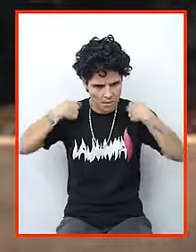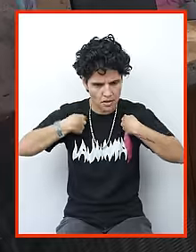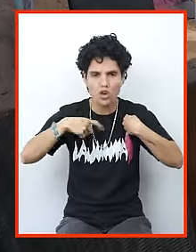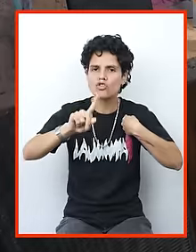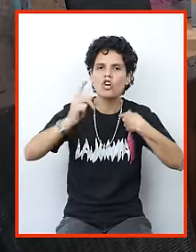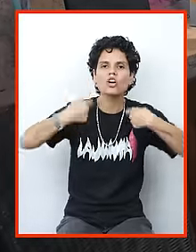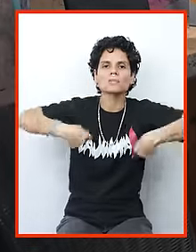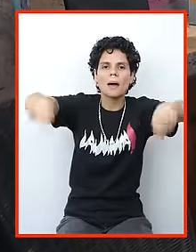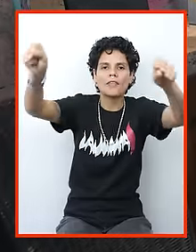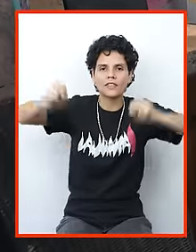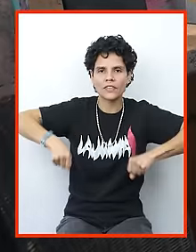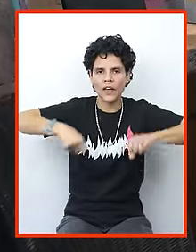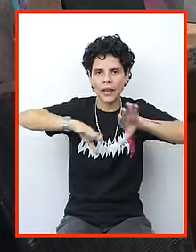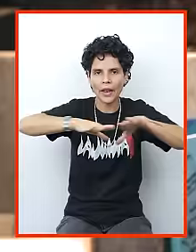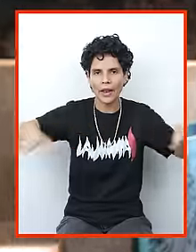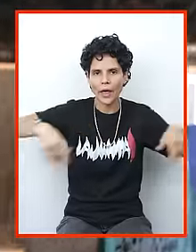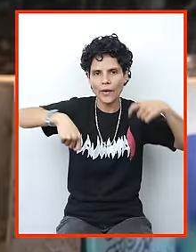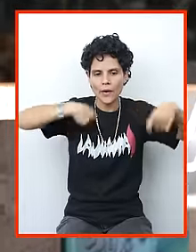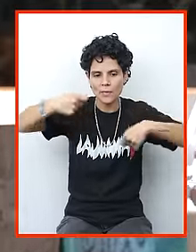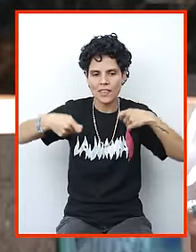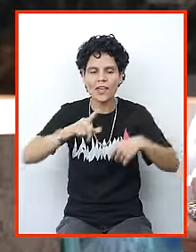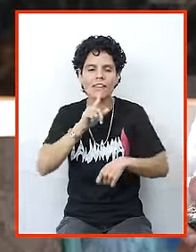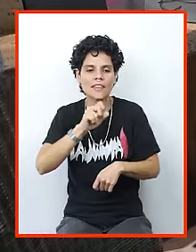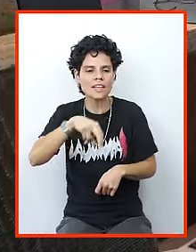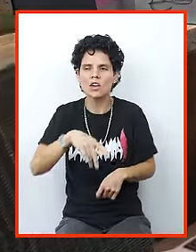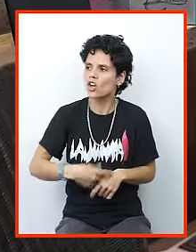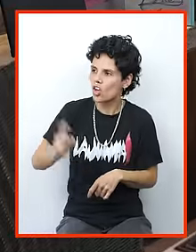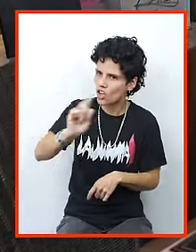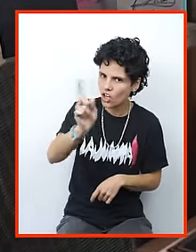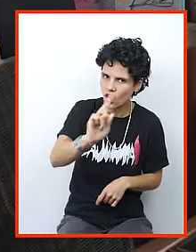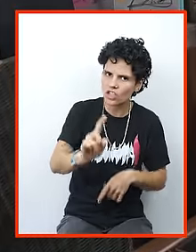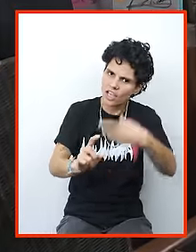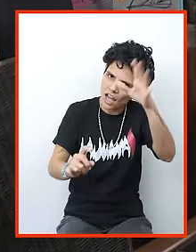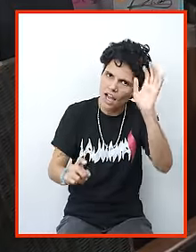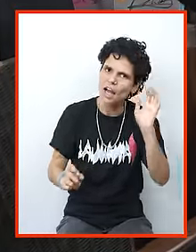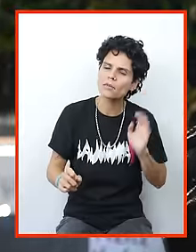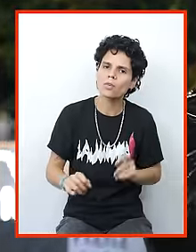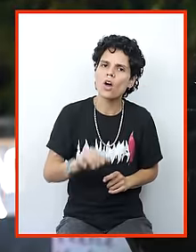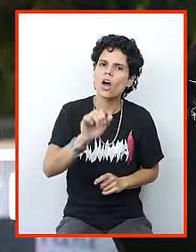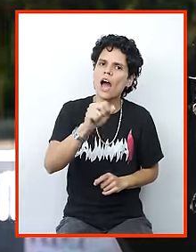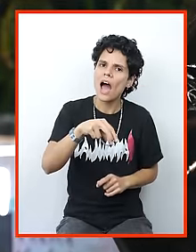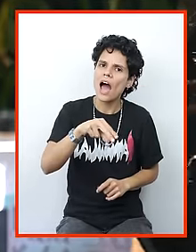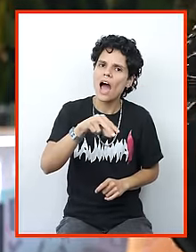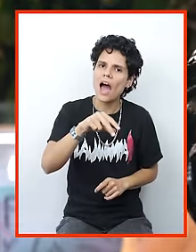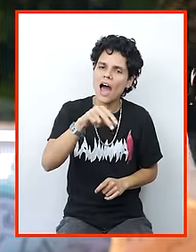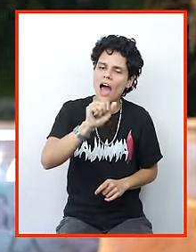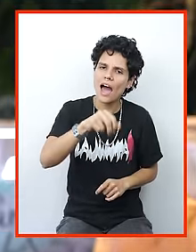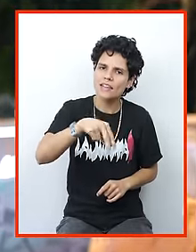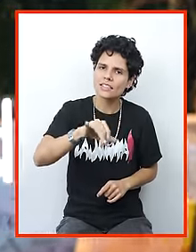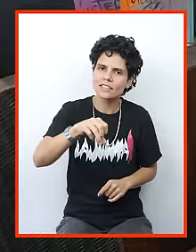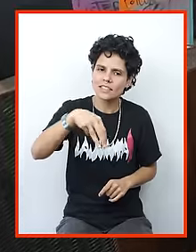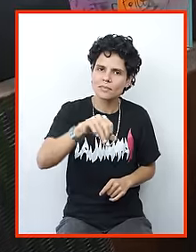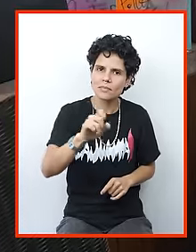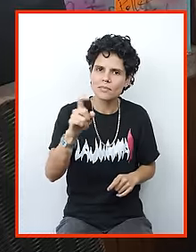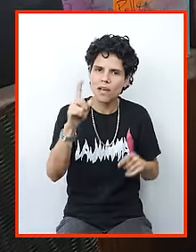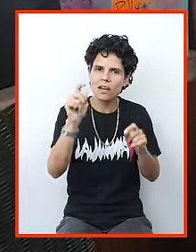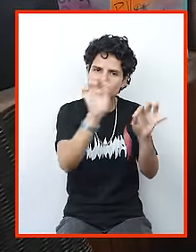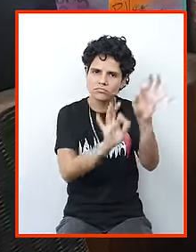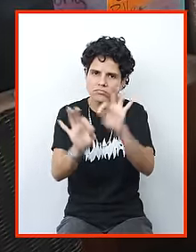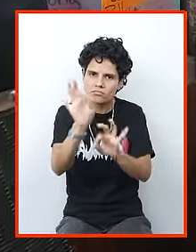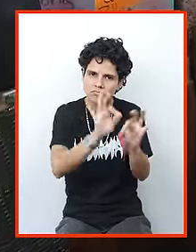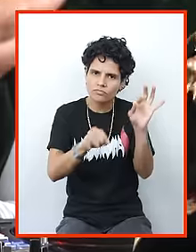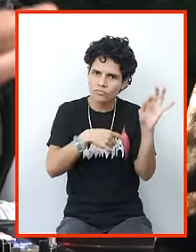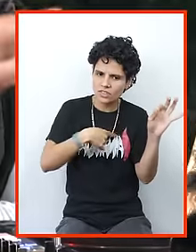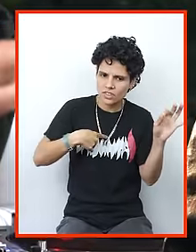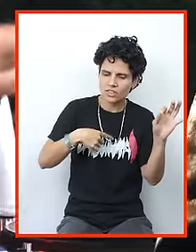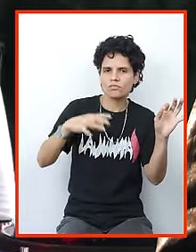bata. El mantel de Tangero. ¡Oh! No, saltamos, esto veo. Un poquito más de respeto con el anime, ¿ah? Bueno, compadre, compañero, ¿cómo estamos? Buena,